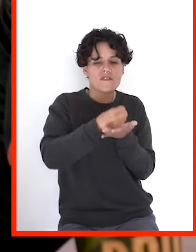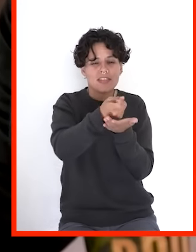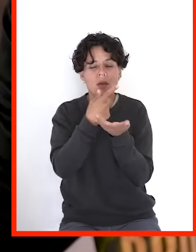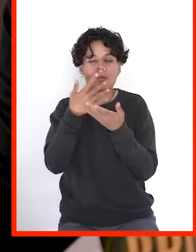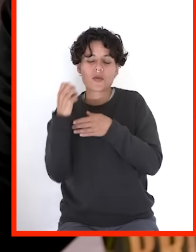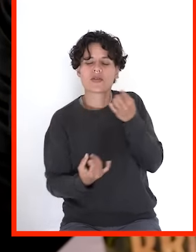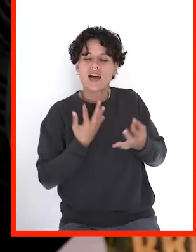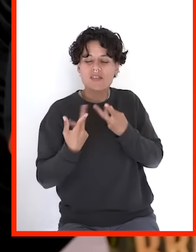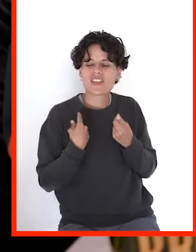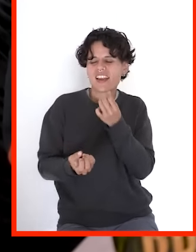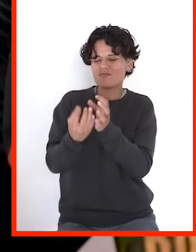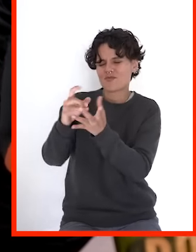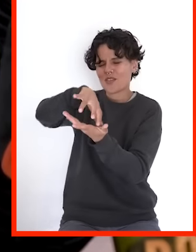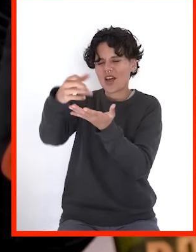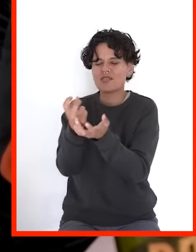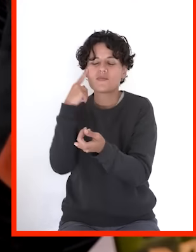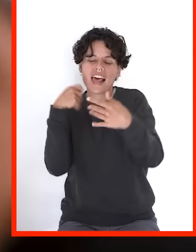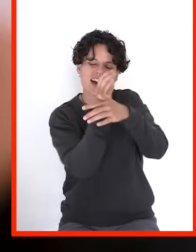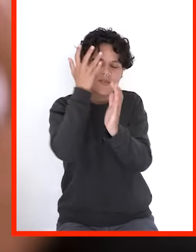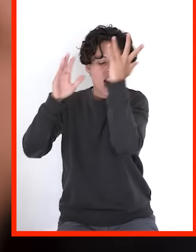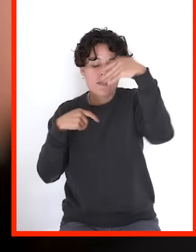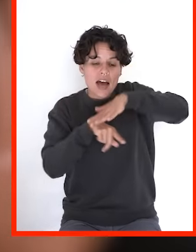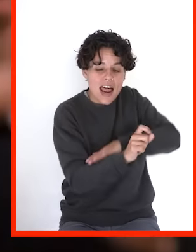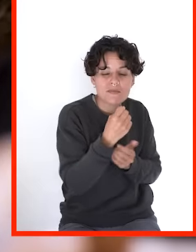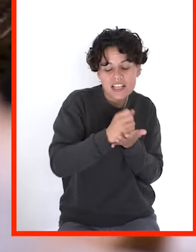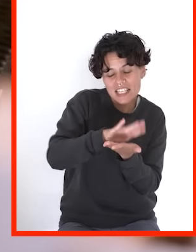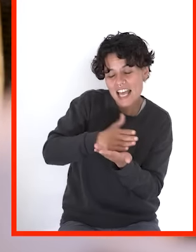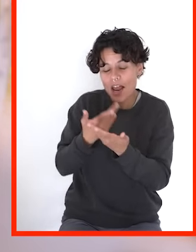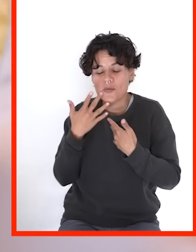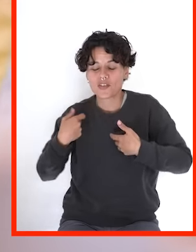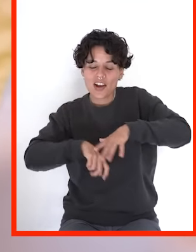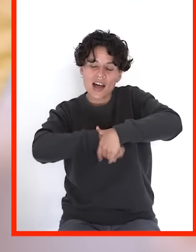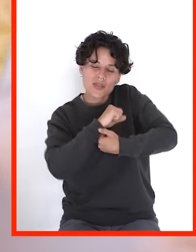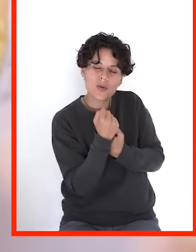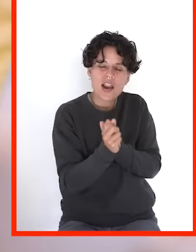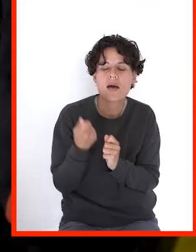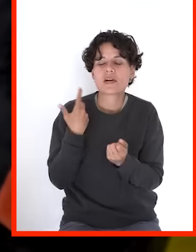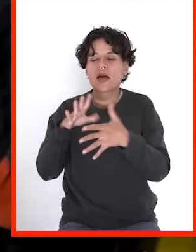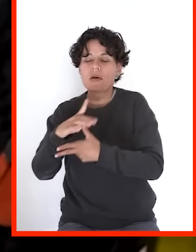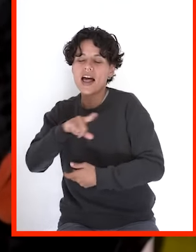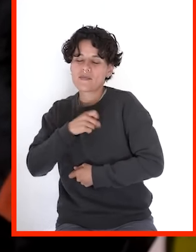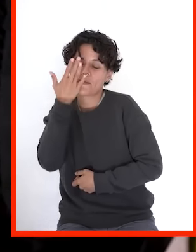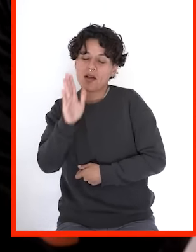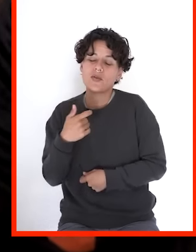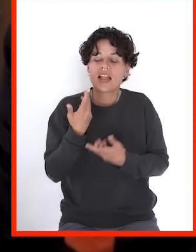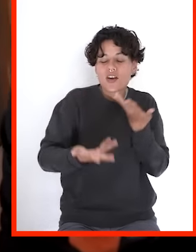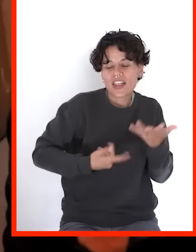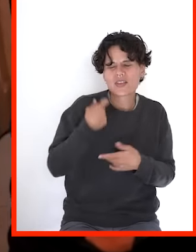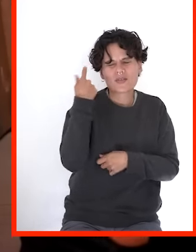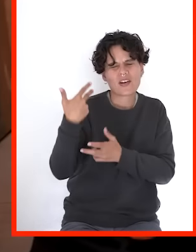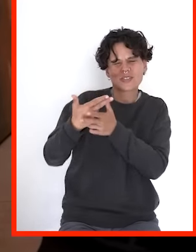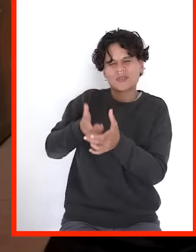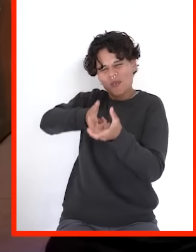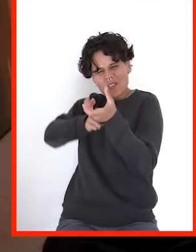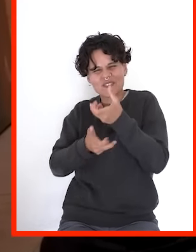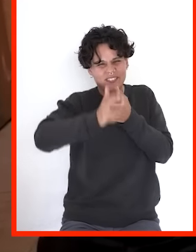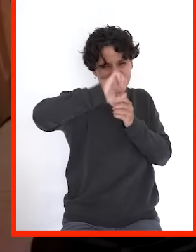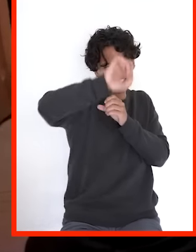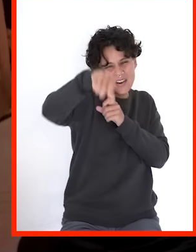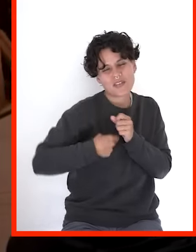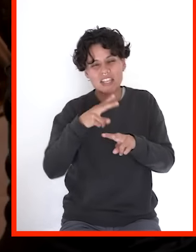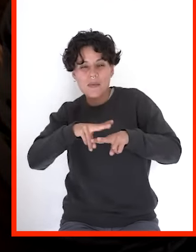con mi llama. Que te senderá la ruca y a la jungla. Para remediar ahora nunca la multa. Que trajo la atadura de la mala culpa. Dale lo que tiene tu bazooka, que un disparo a la conciencia le educará la